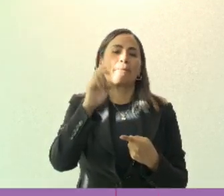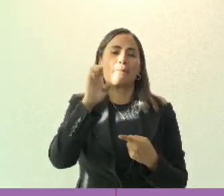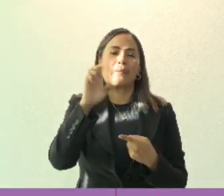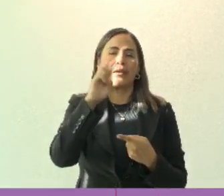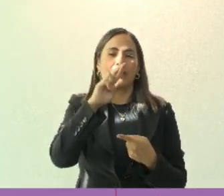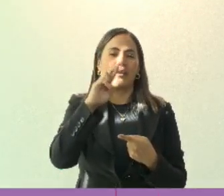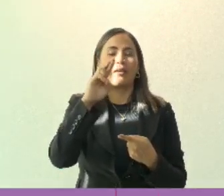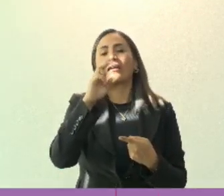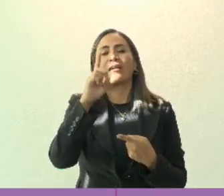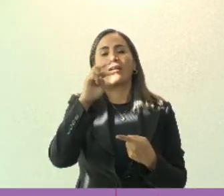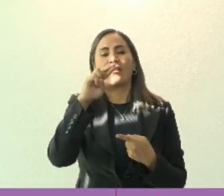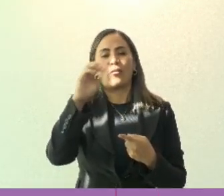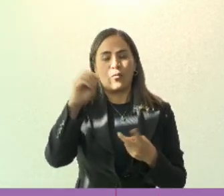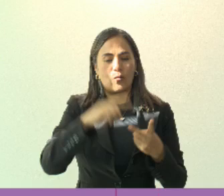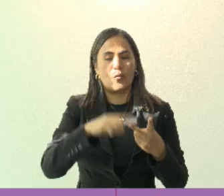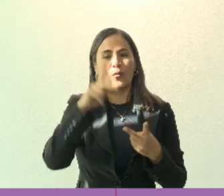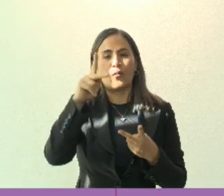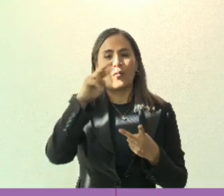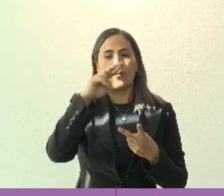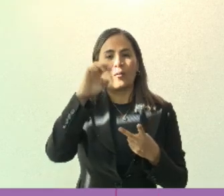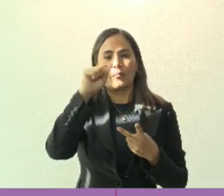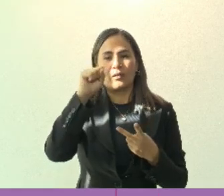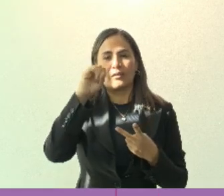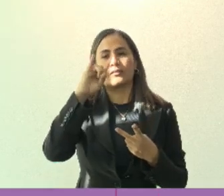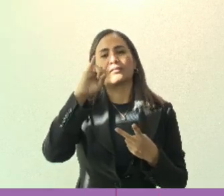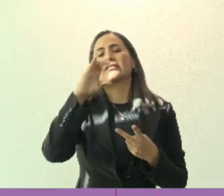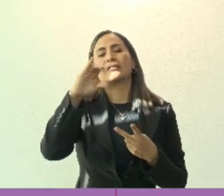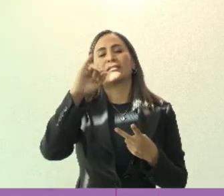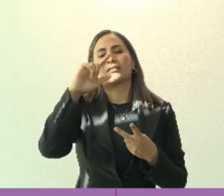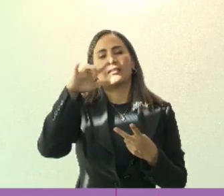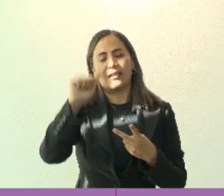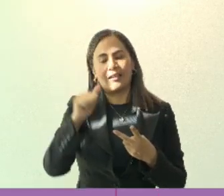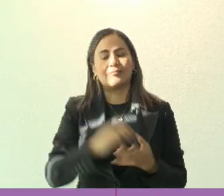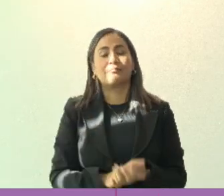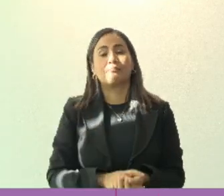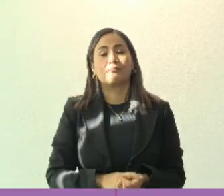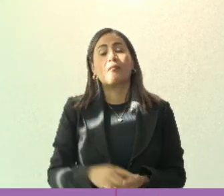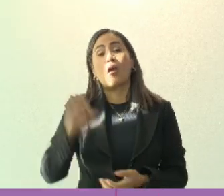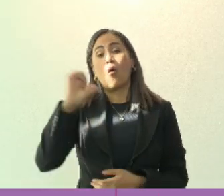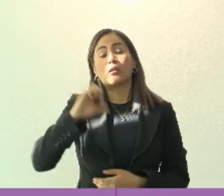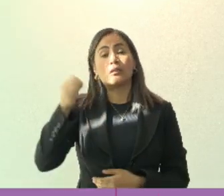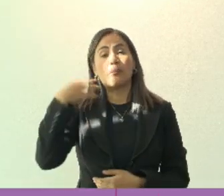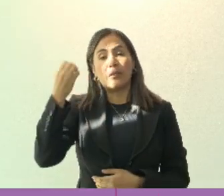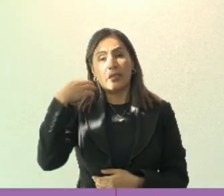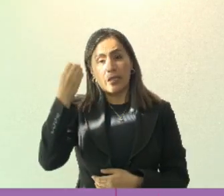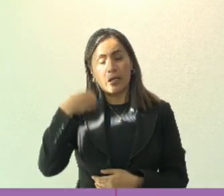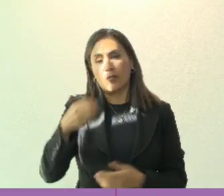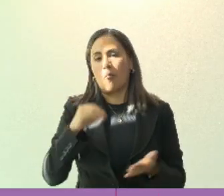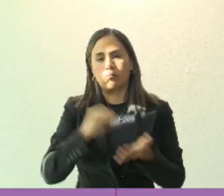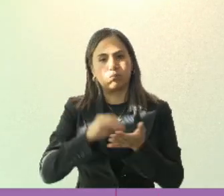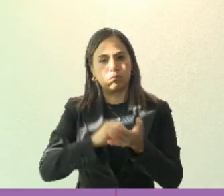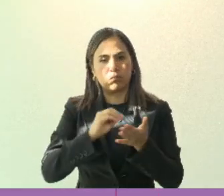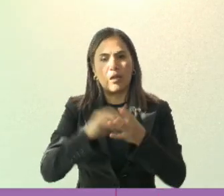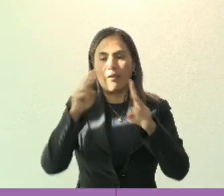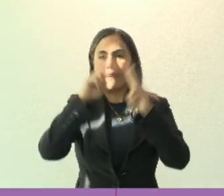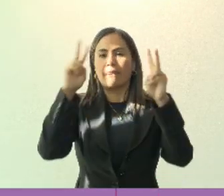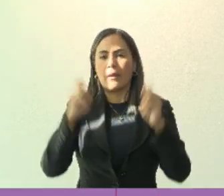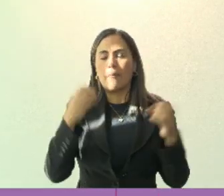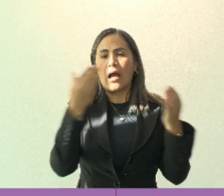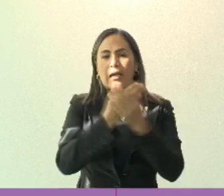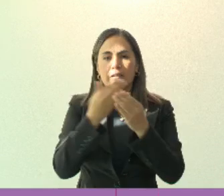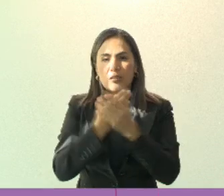Carranza aquí en este panel. Como ustedes saben, el Seminario Permanente en materia de Archivos y Gestión